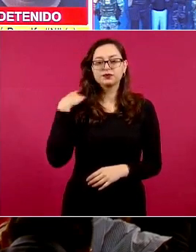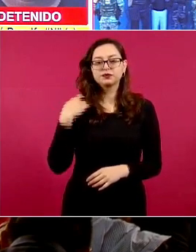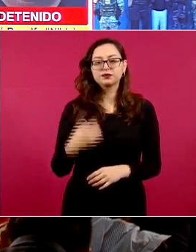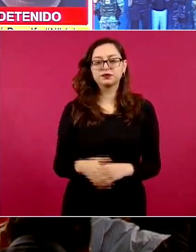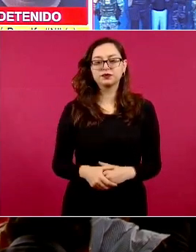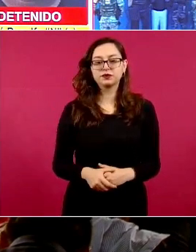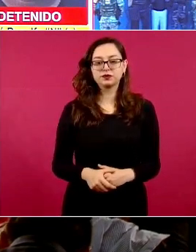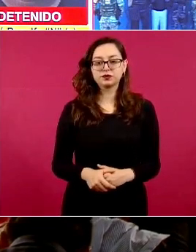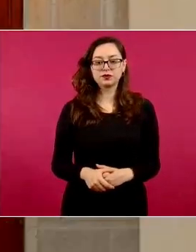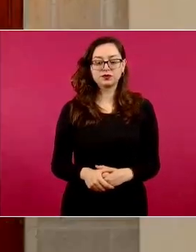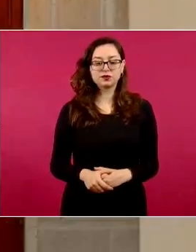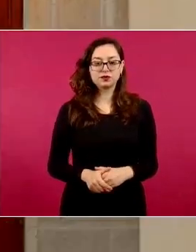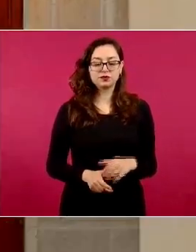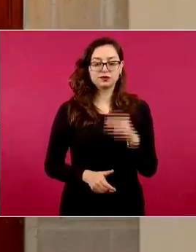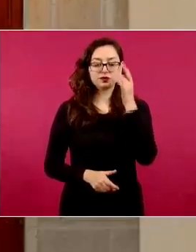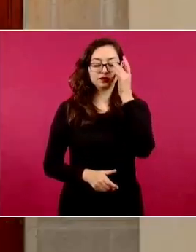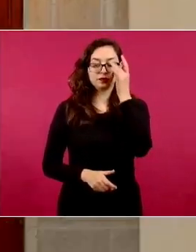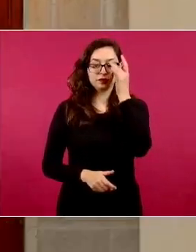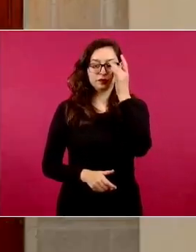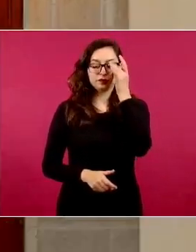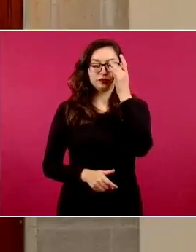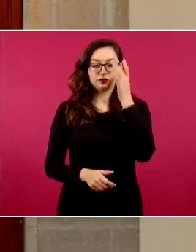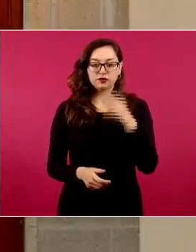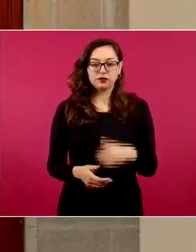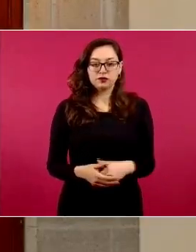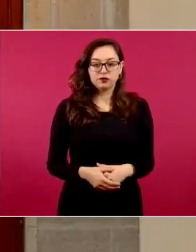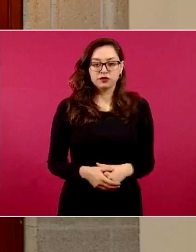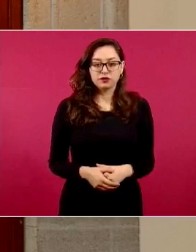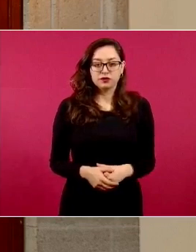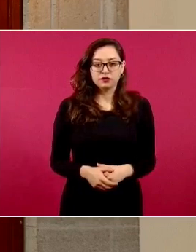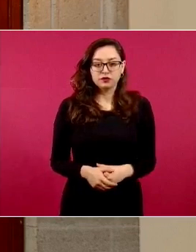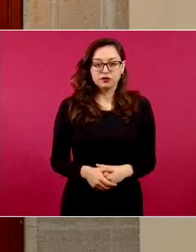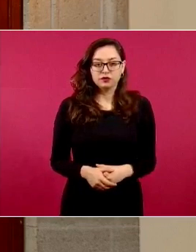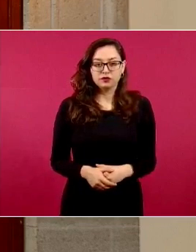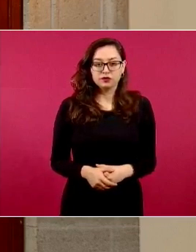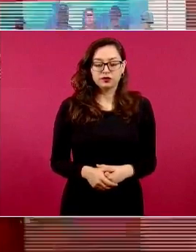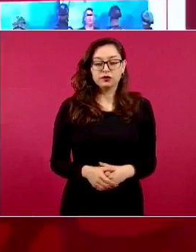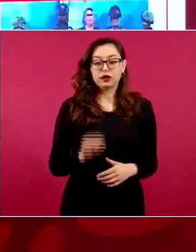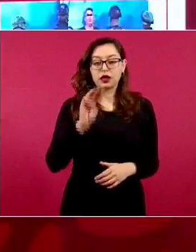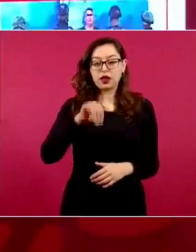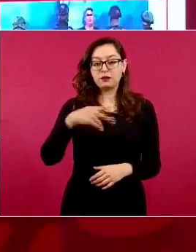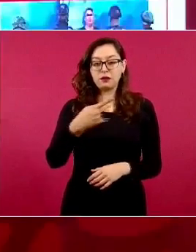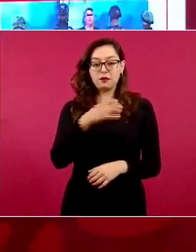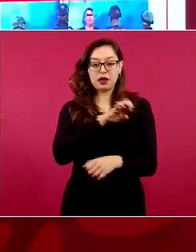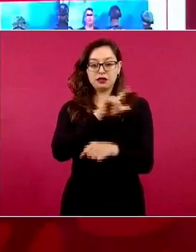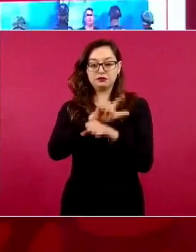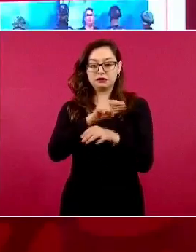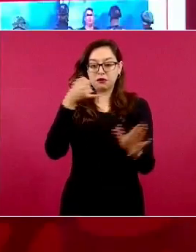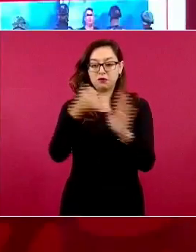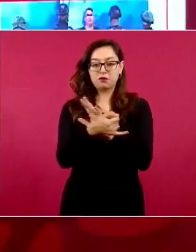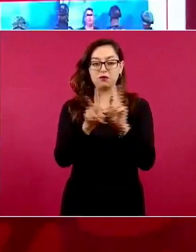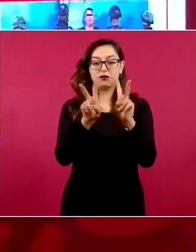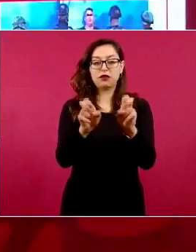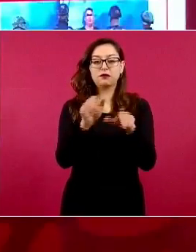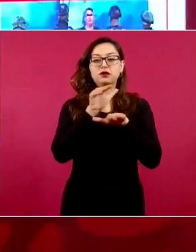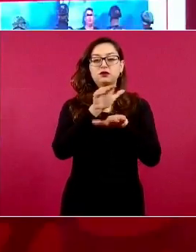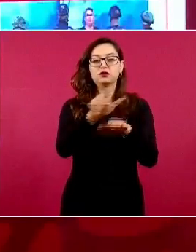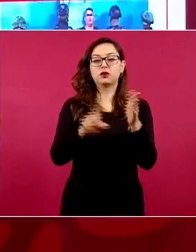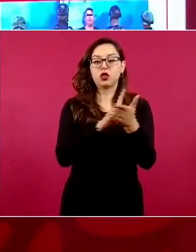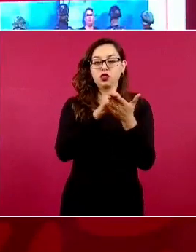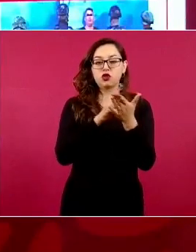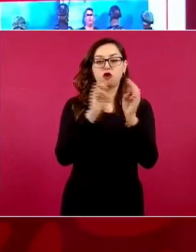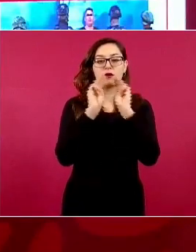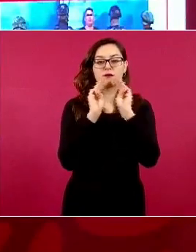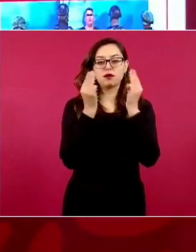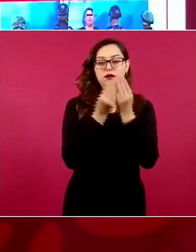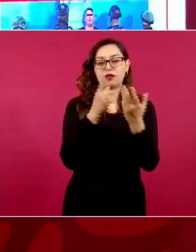de una orden de aprehensión por parte de la Fiscalía Especializada en materia de delincuencia organizada de la Fiscalía General